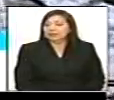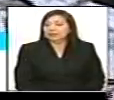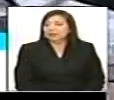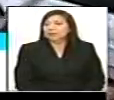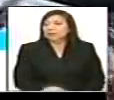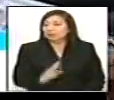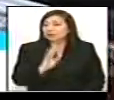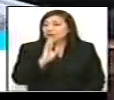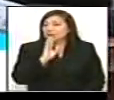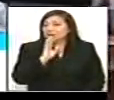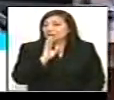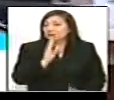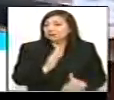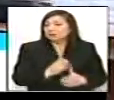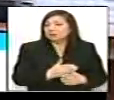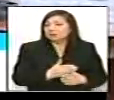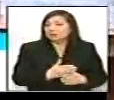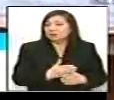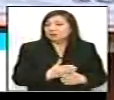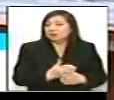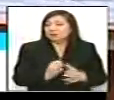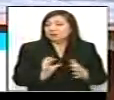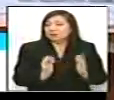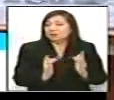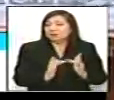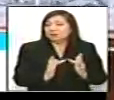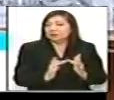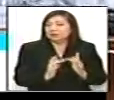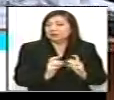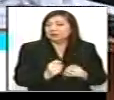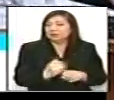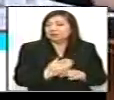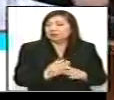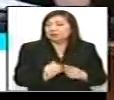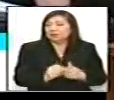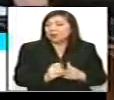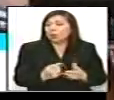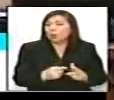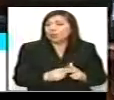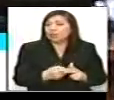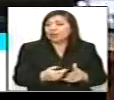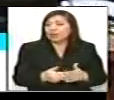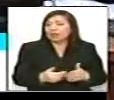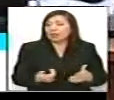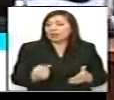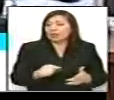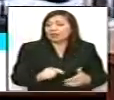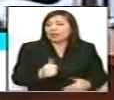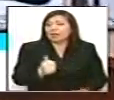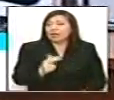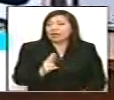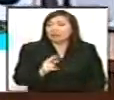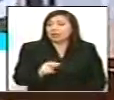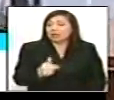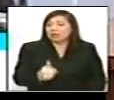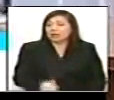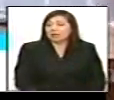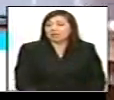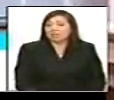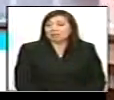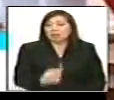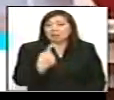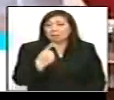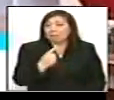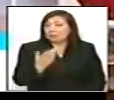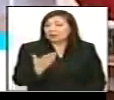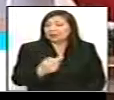Habíamos dicho que había la participación de las entidades, dimos una metodología al momento de empezar, antes de que venga el señor Arana. Yo entiendo que él no la conozca